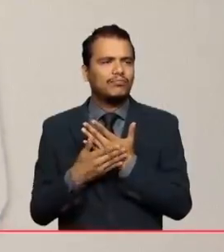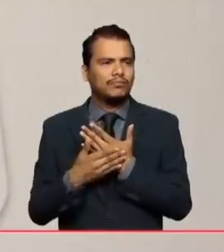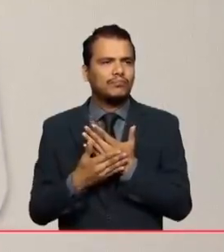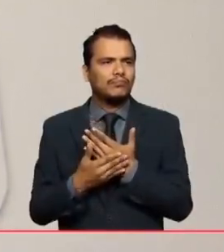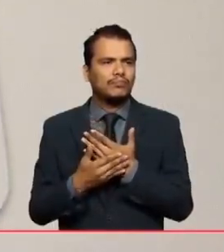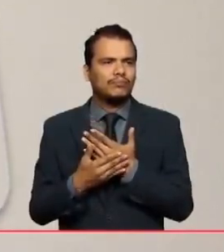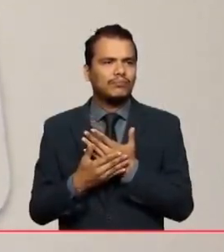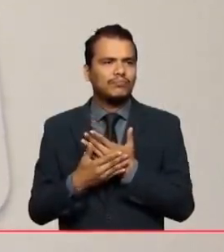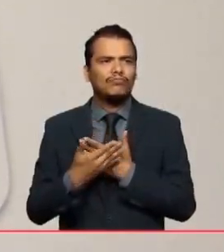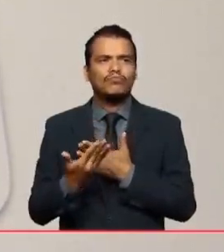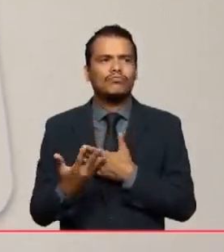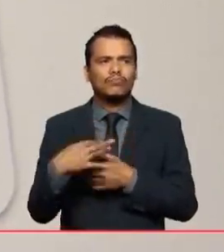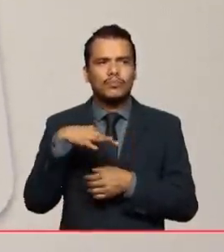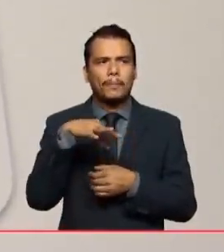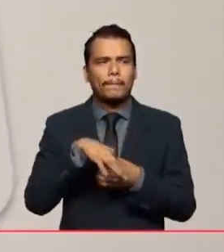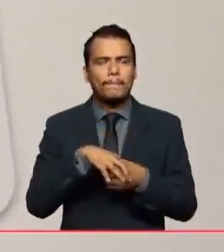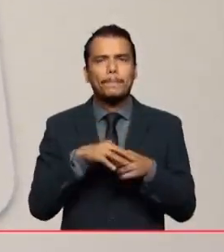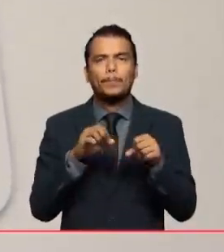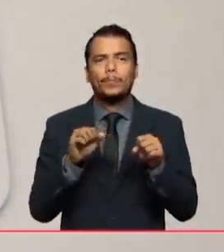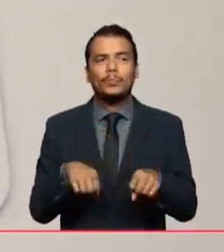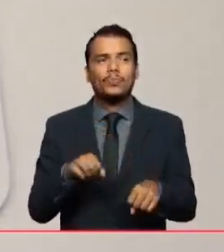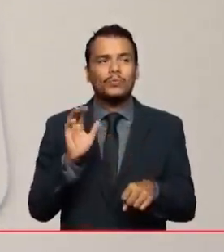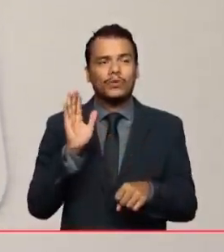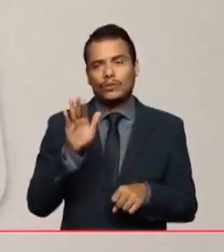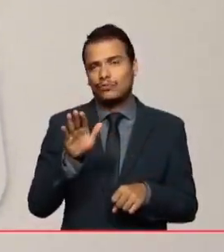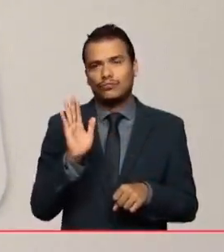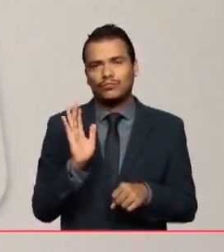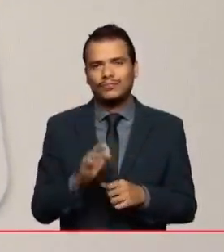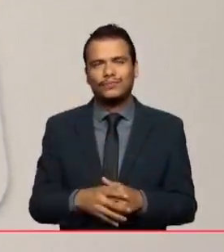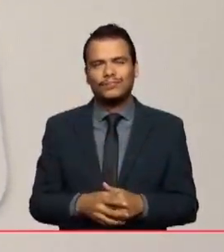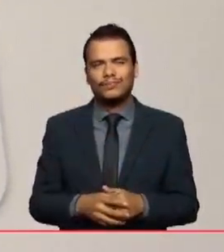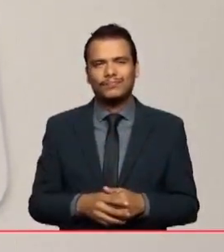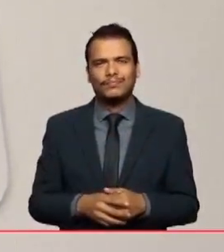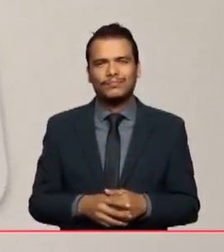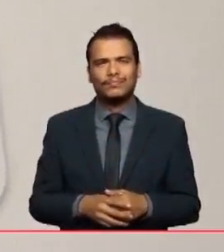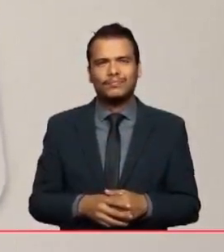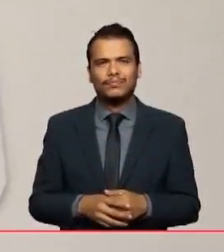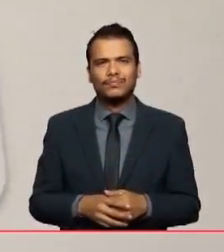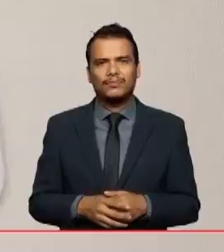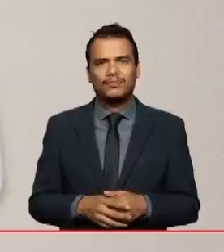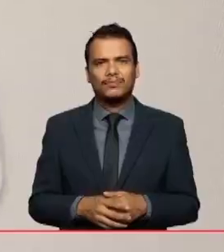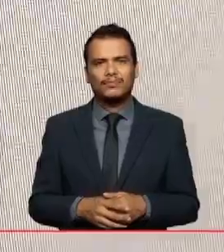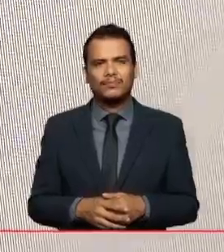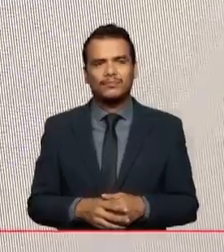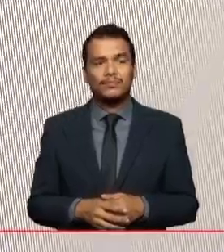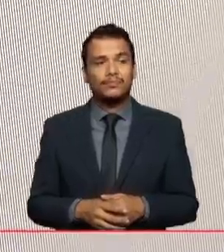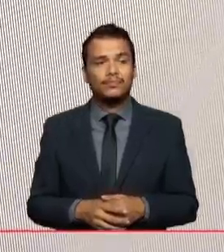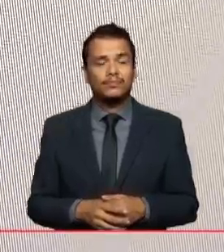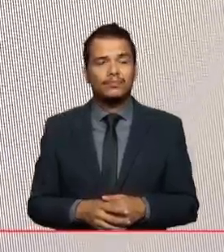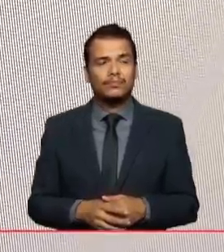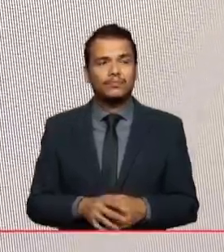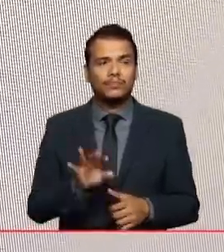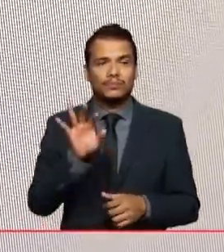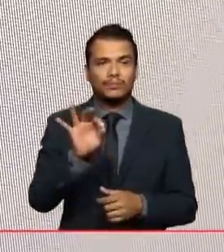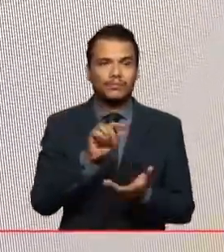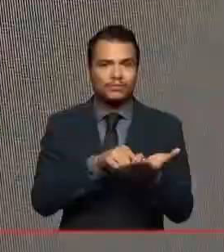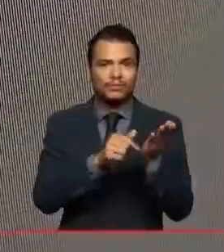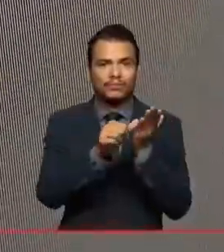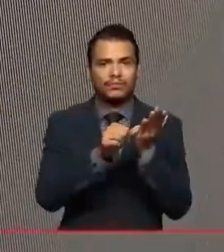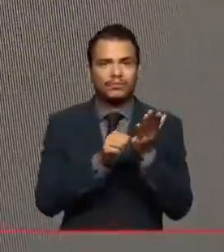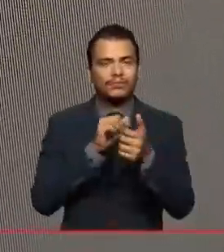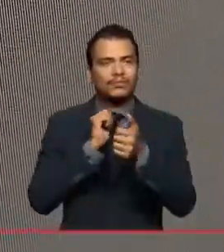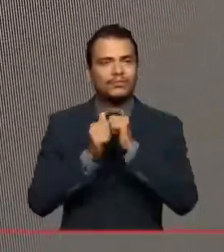Esto indica que ya tiene una cuenta creada. Podrá ingresar digitando su correo electrónico y su contraseña. Busque la categoría Mejor